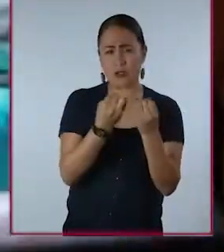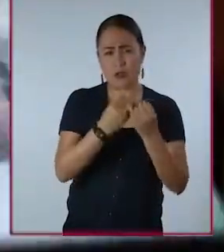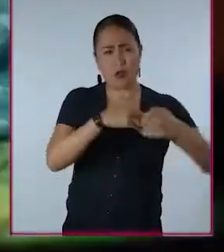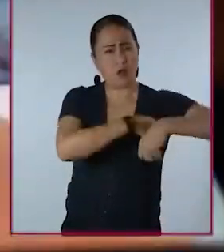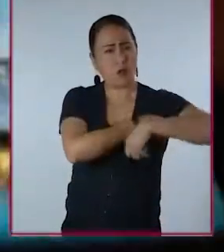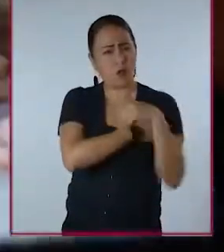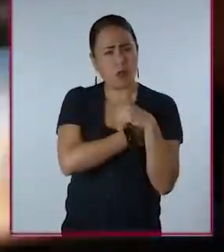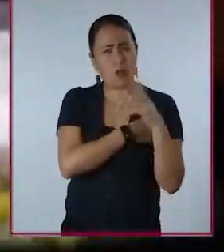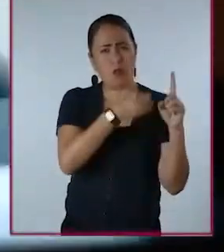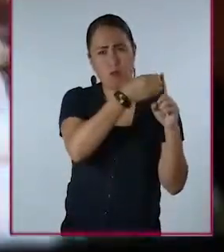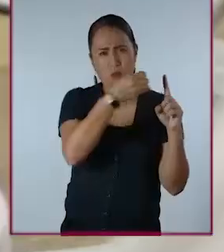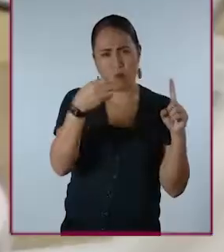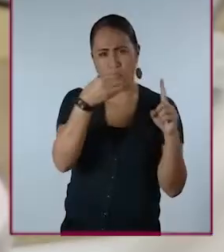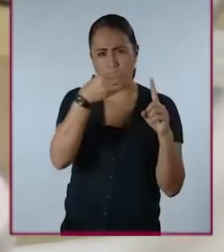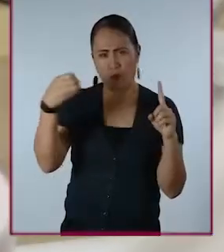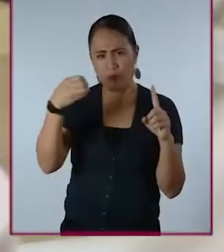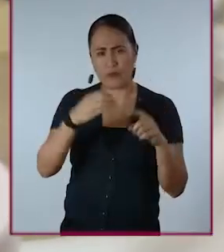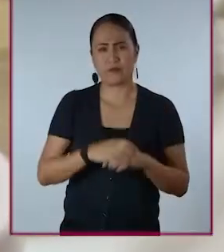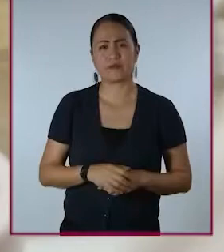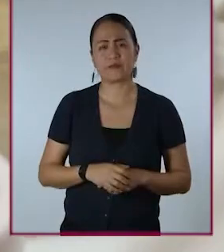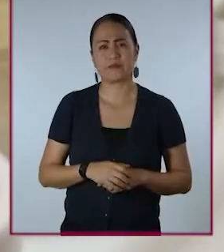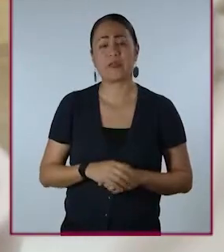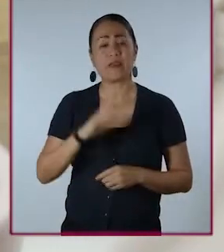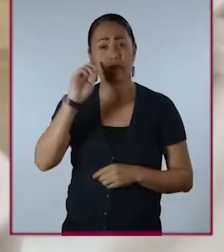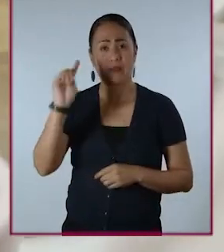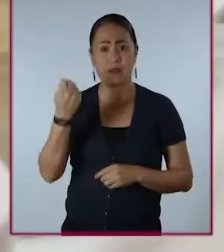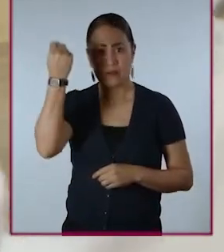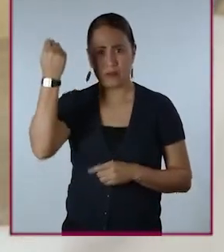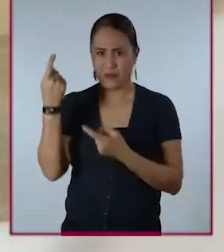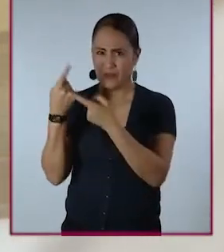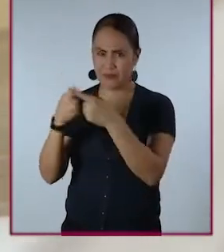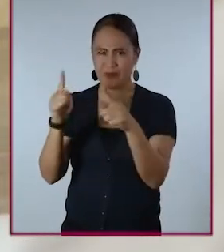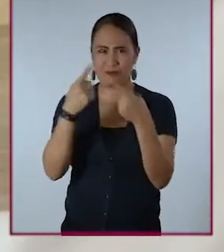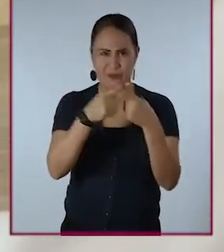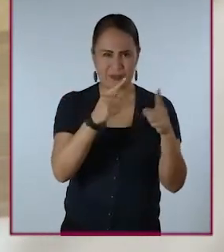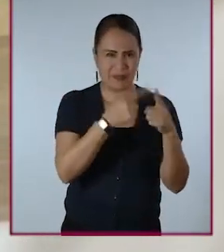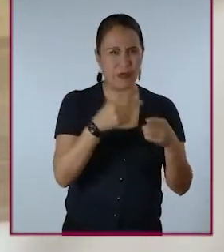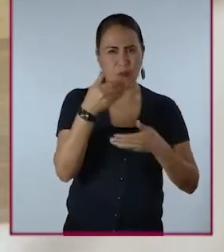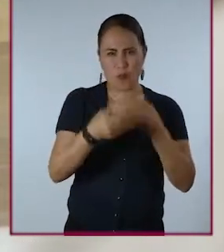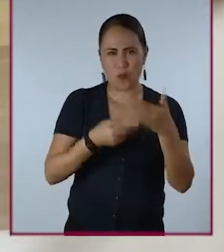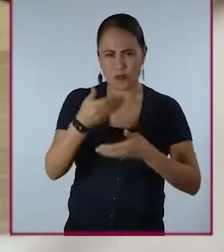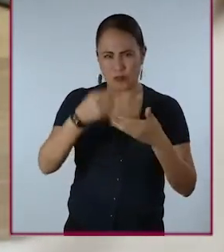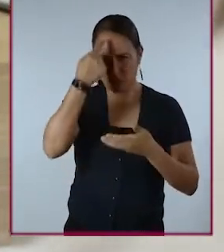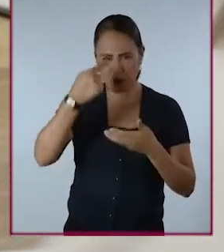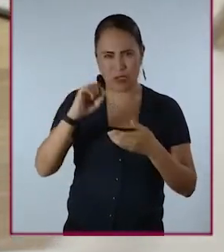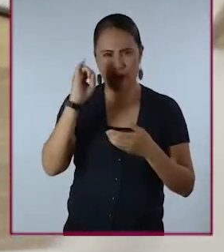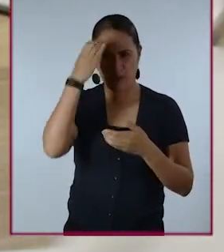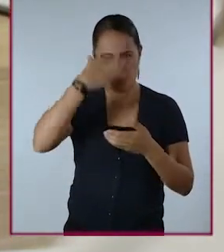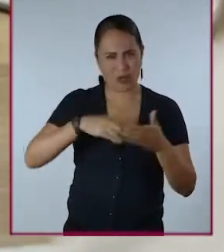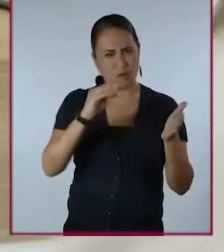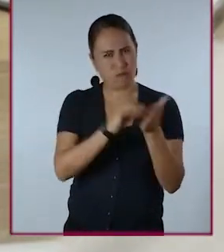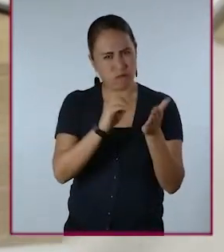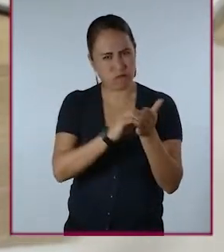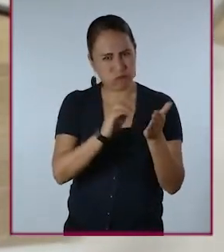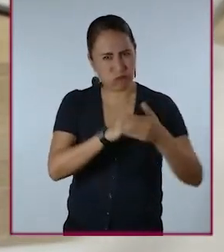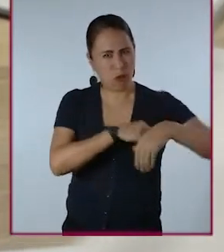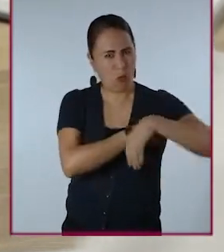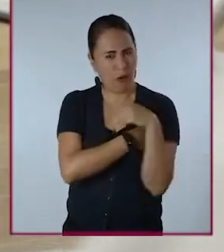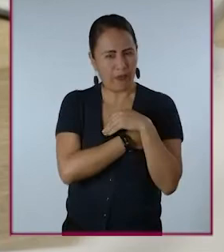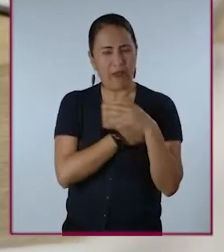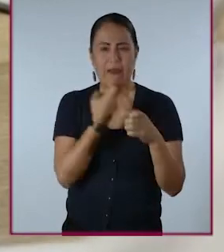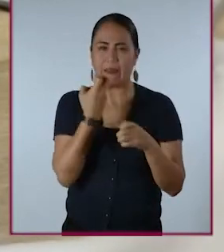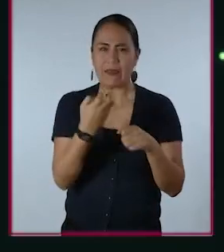y administración. Gracias a las tecnologías digitales, los procesos de conservación se han visto